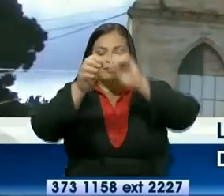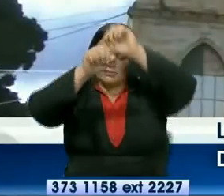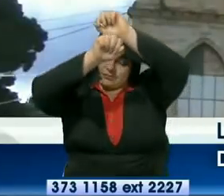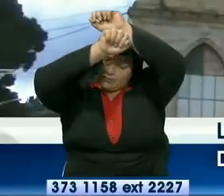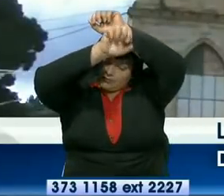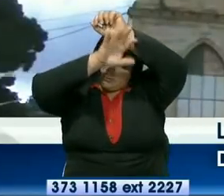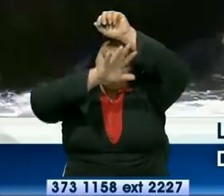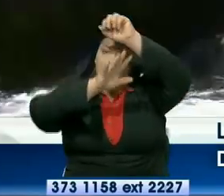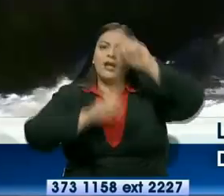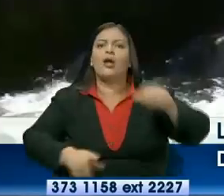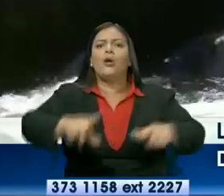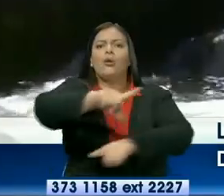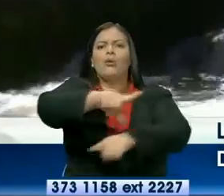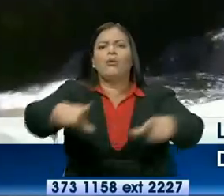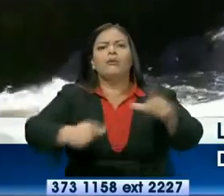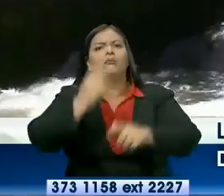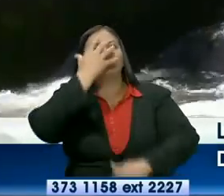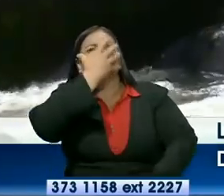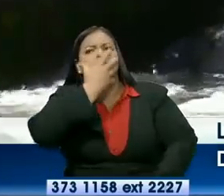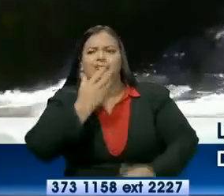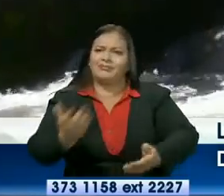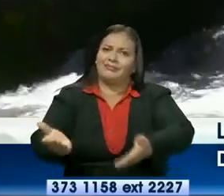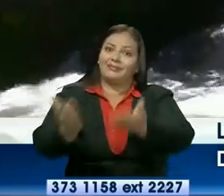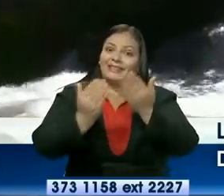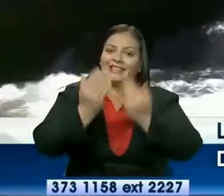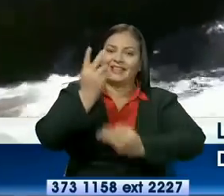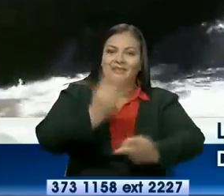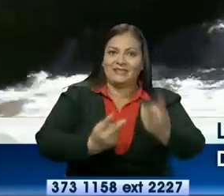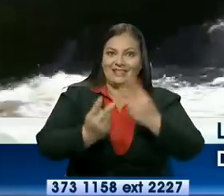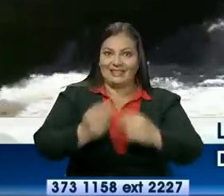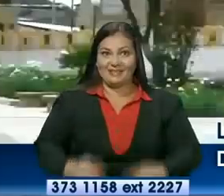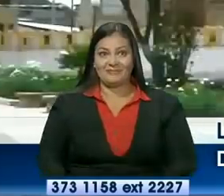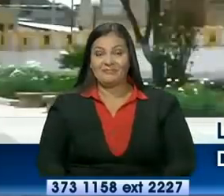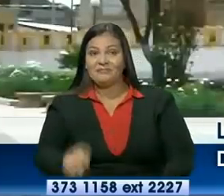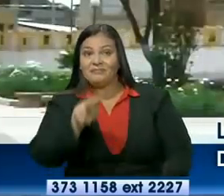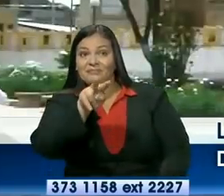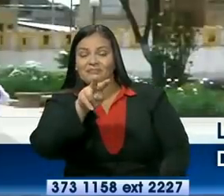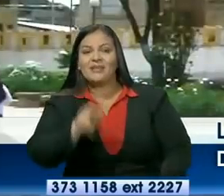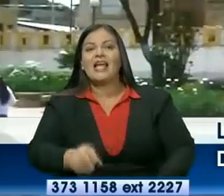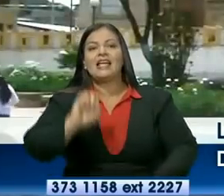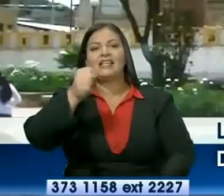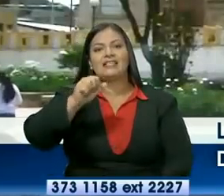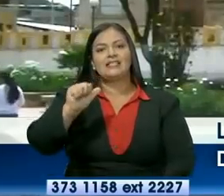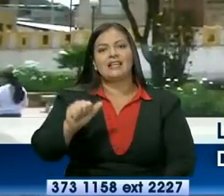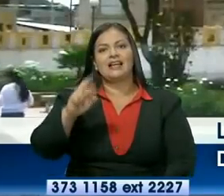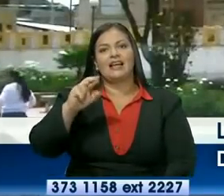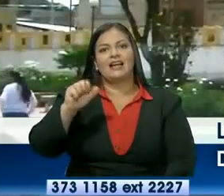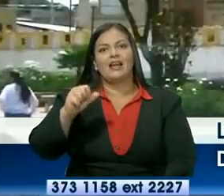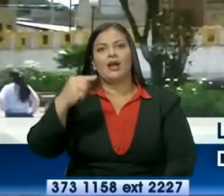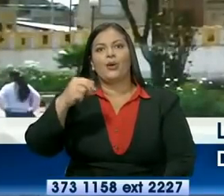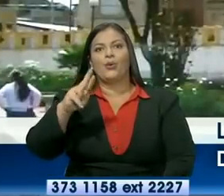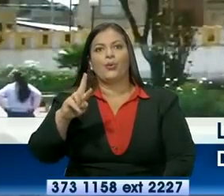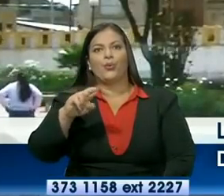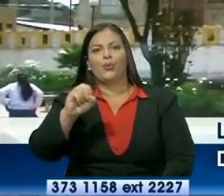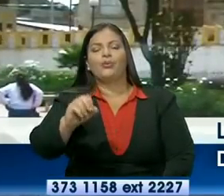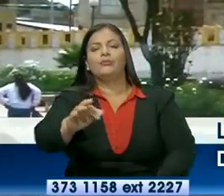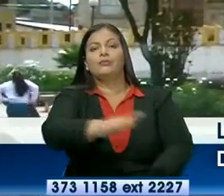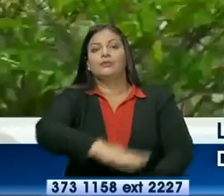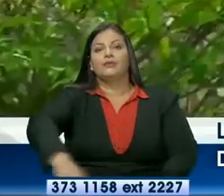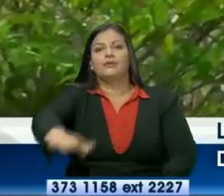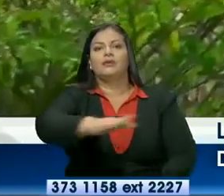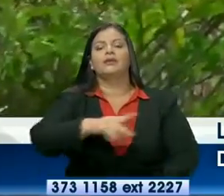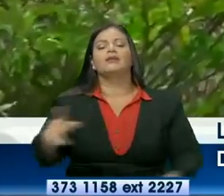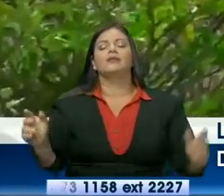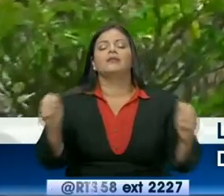Saraguro, un lugar en donde podrás encontrar lugares turísticos y asimismo visitar el Cerro de Arcos, con un clima frío, pero con un